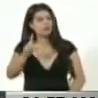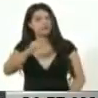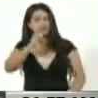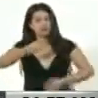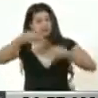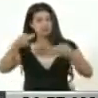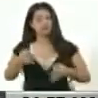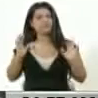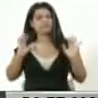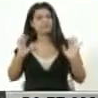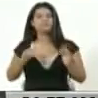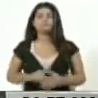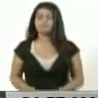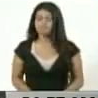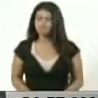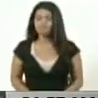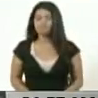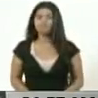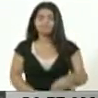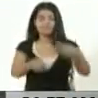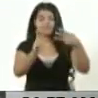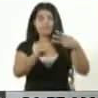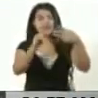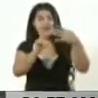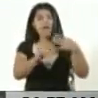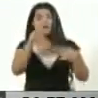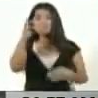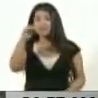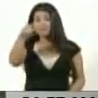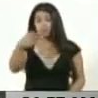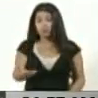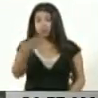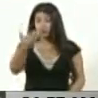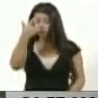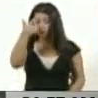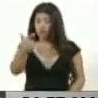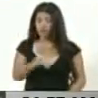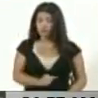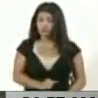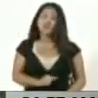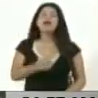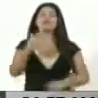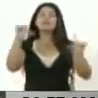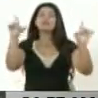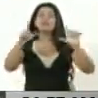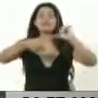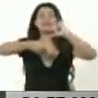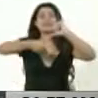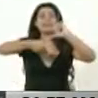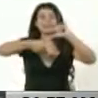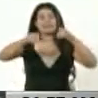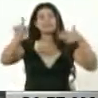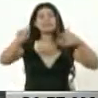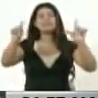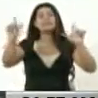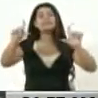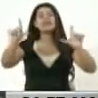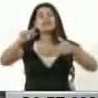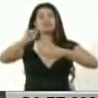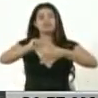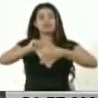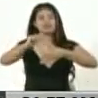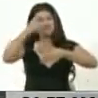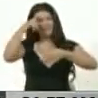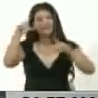compañera, aquí tenemos que recordar que, por ejemplo, la señal de Telesur ha sido pues sacada del aire